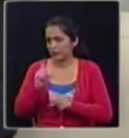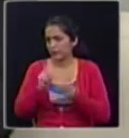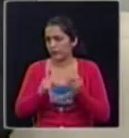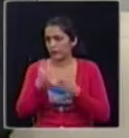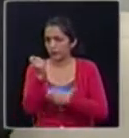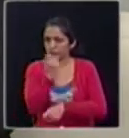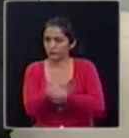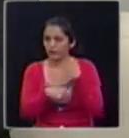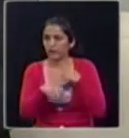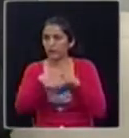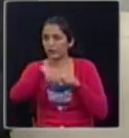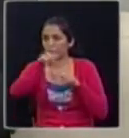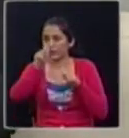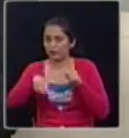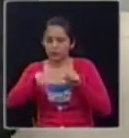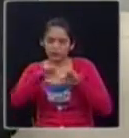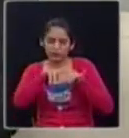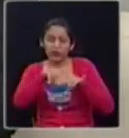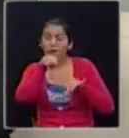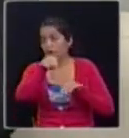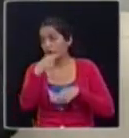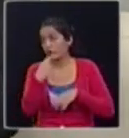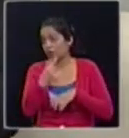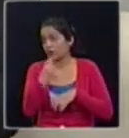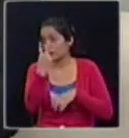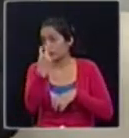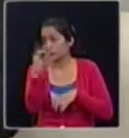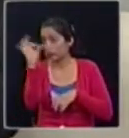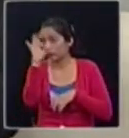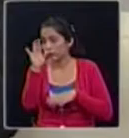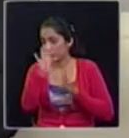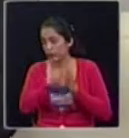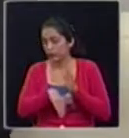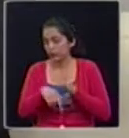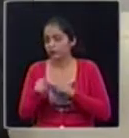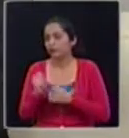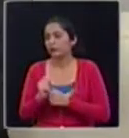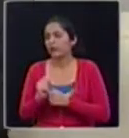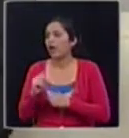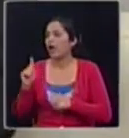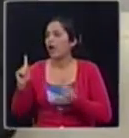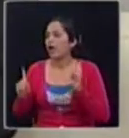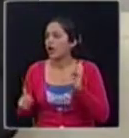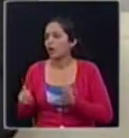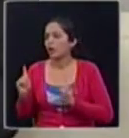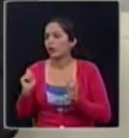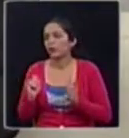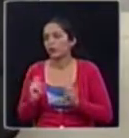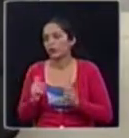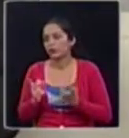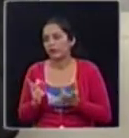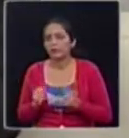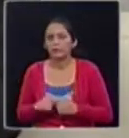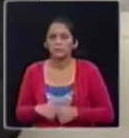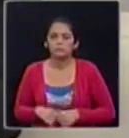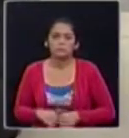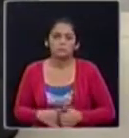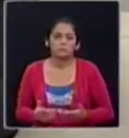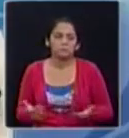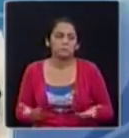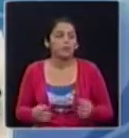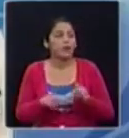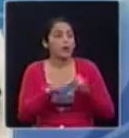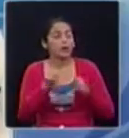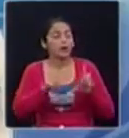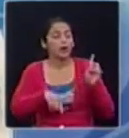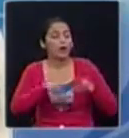14%. Habrán ciertas empresas que podrán subir en 2% sus precios. Claro, porque hay algunos que